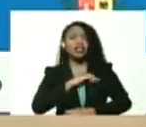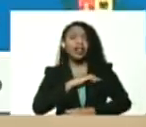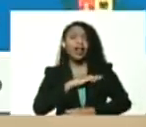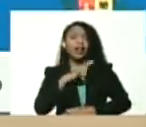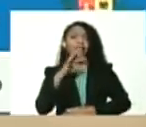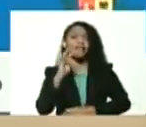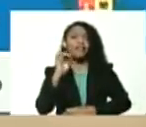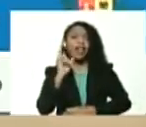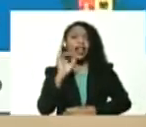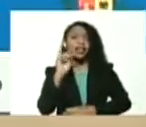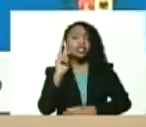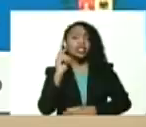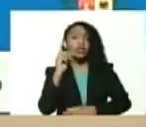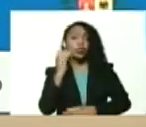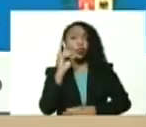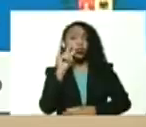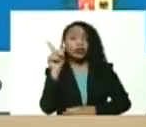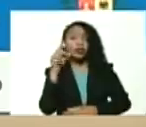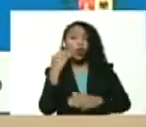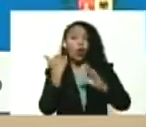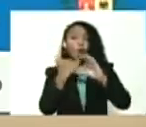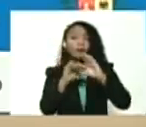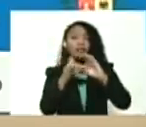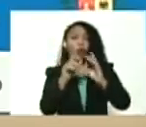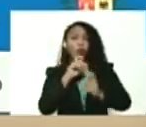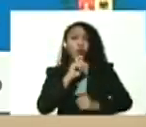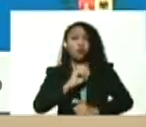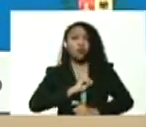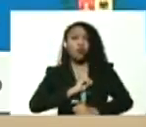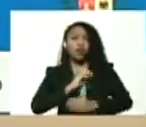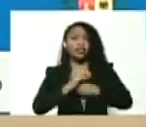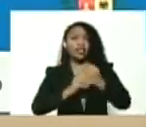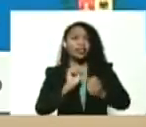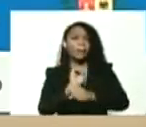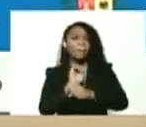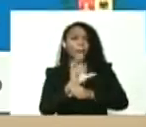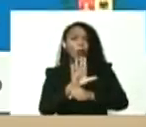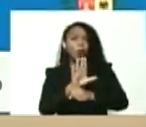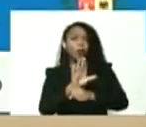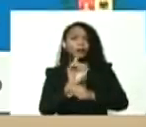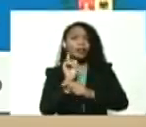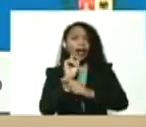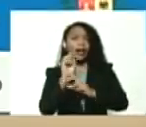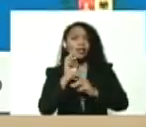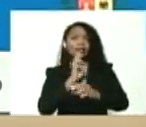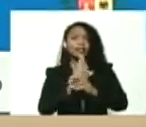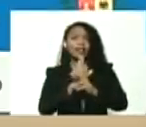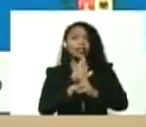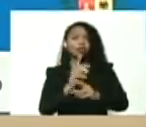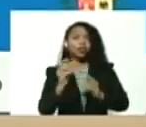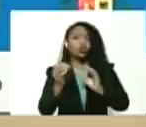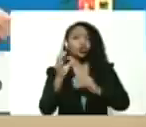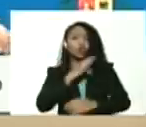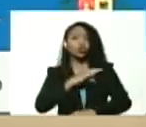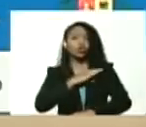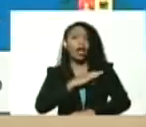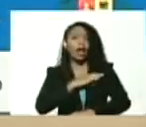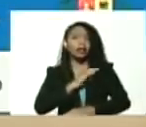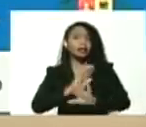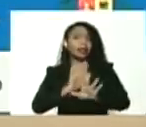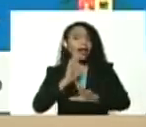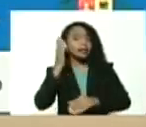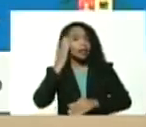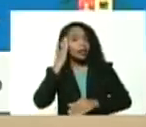news. Ya saben los mensajes de odio que se transmiten a través de redes sociales. Ya saben